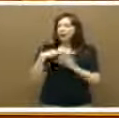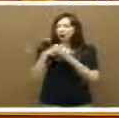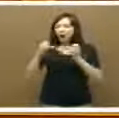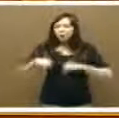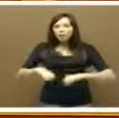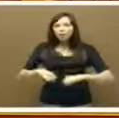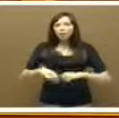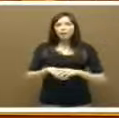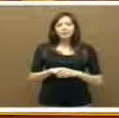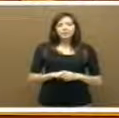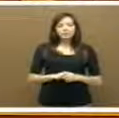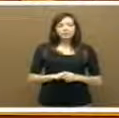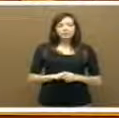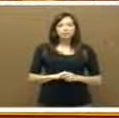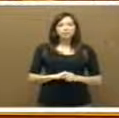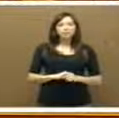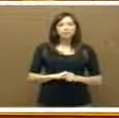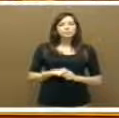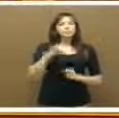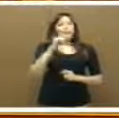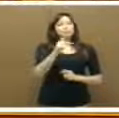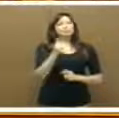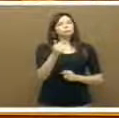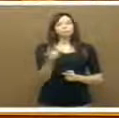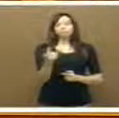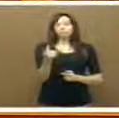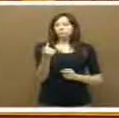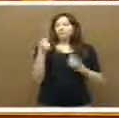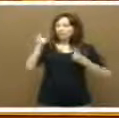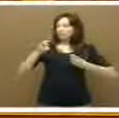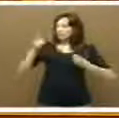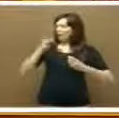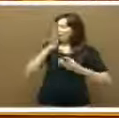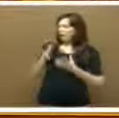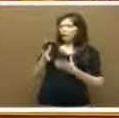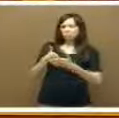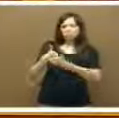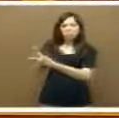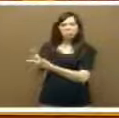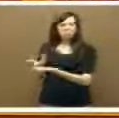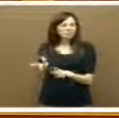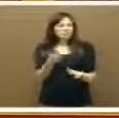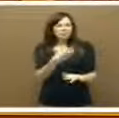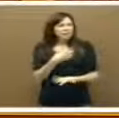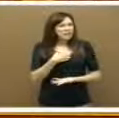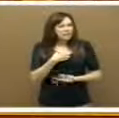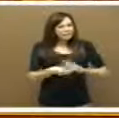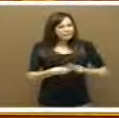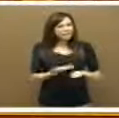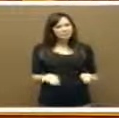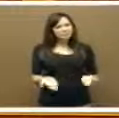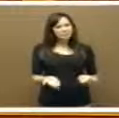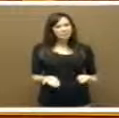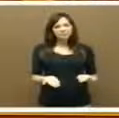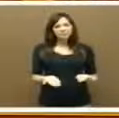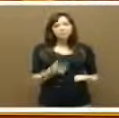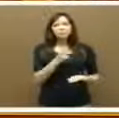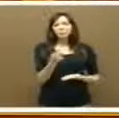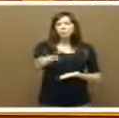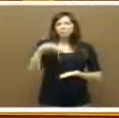siempre, a calentar esto, a intentar frenar los pactos? ¿Pero cómo puede haber hecho la